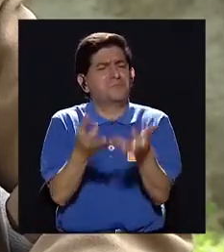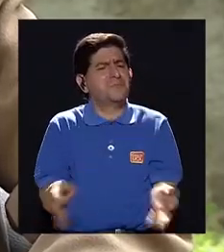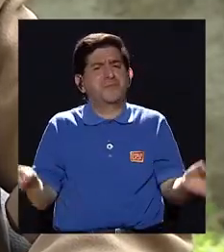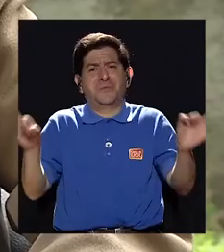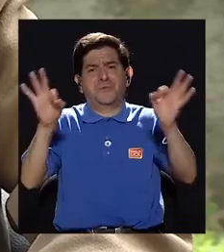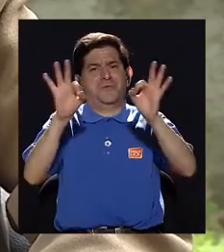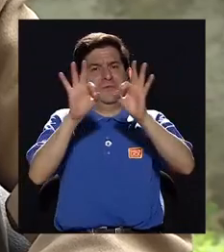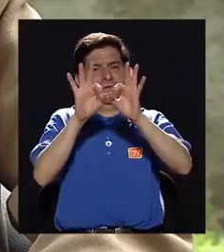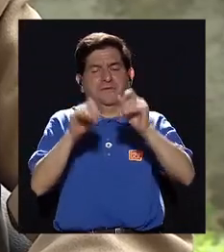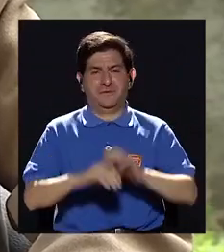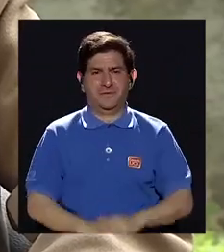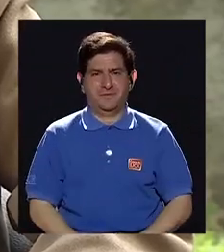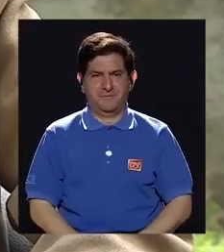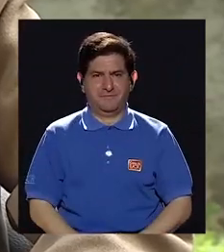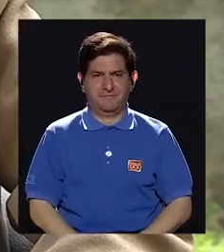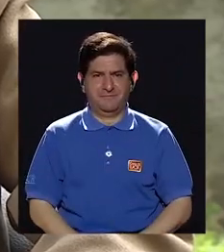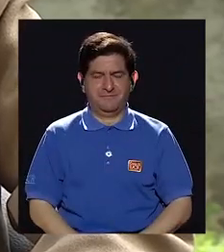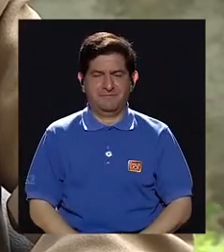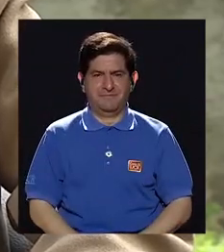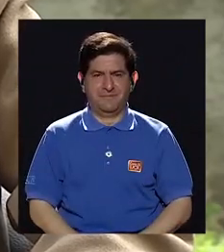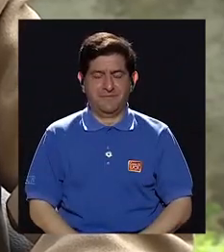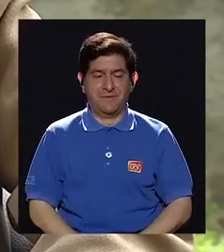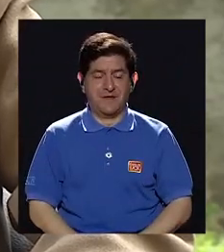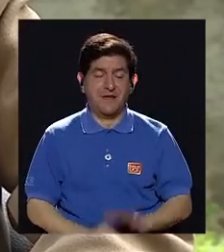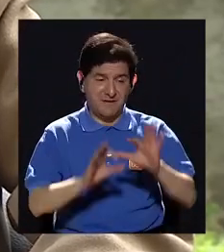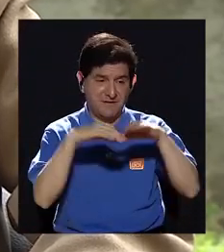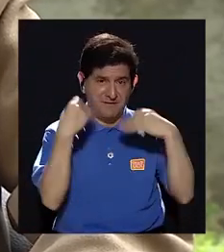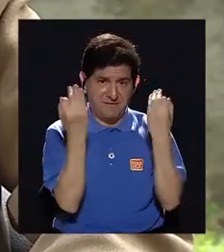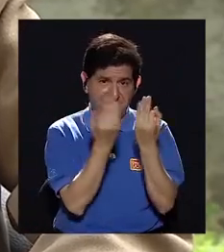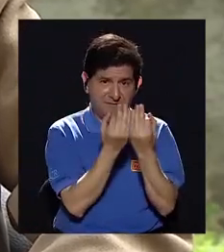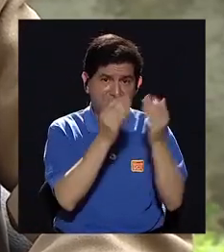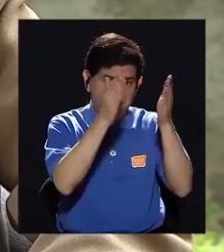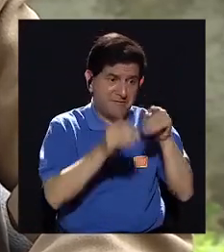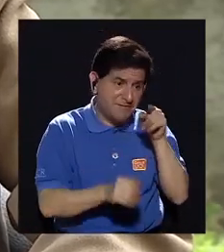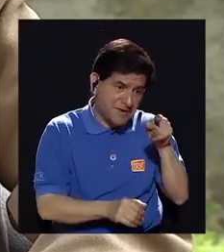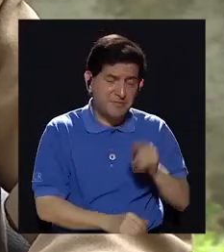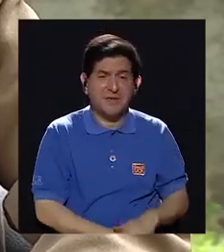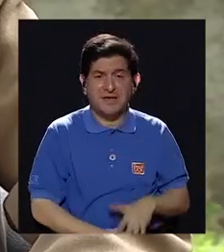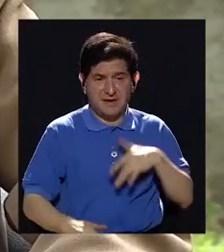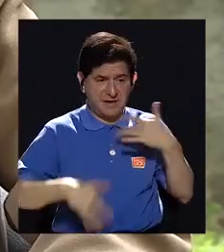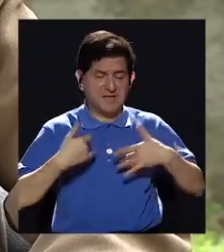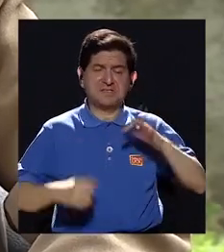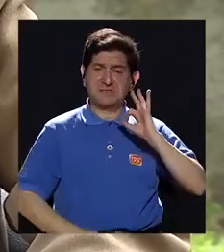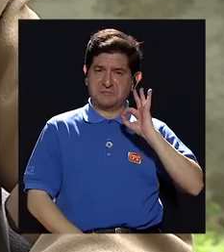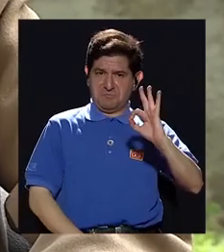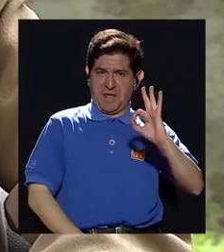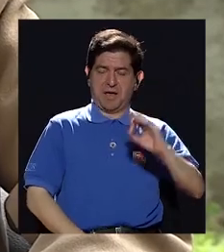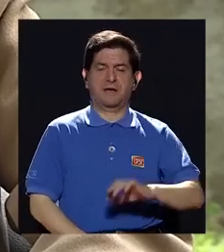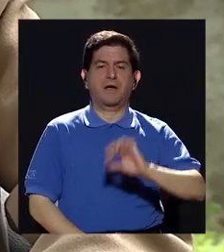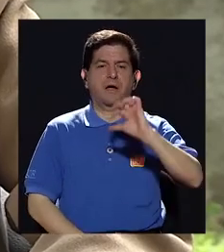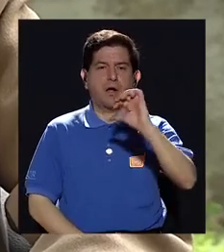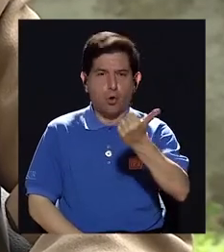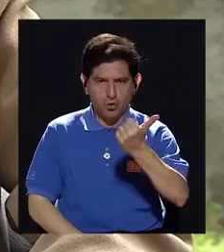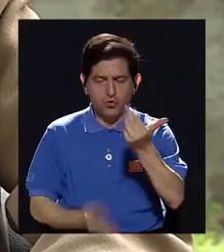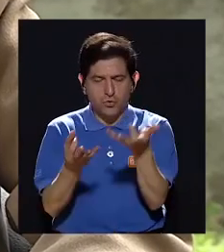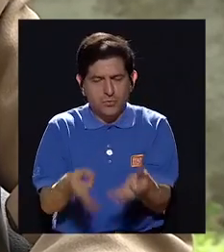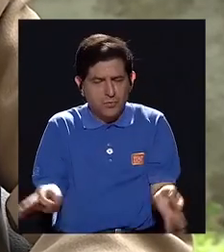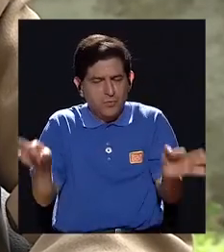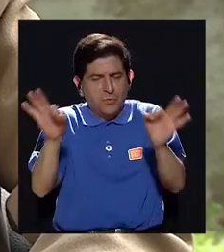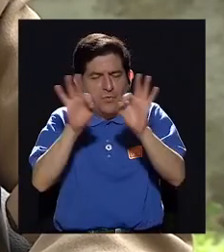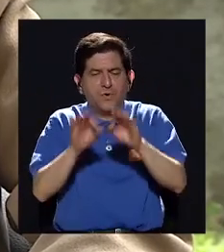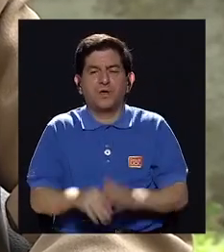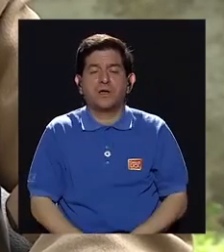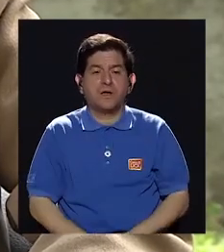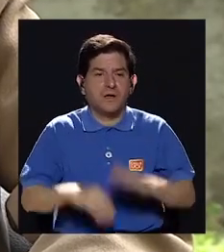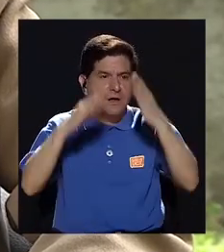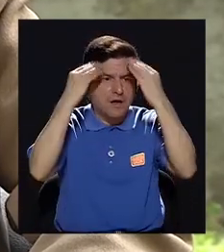es importante, porque nuestros familiares se van a sentir muy bien. Y la otra cosa importante